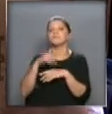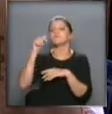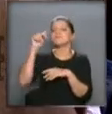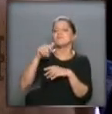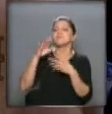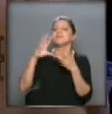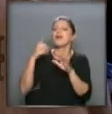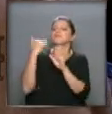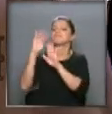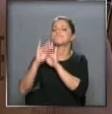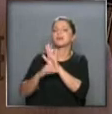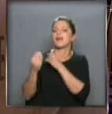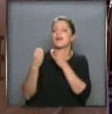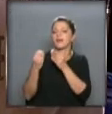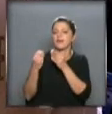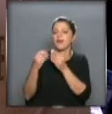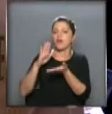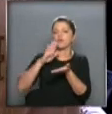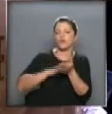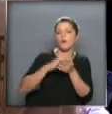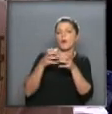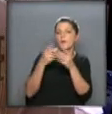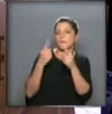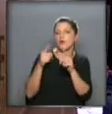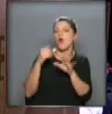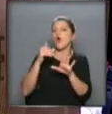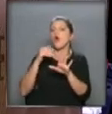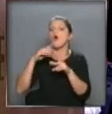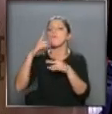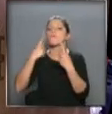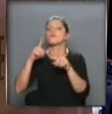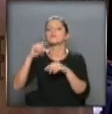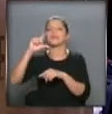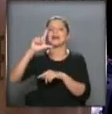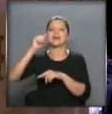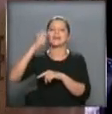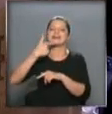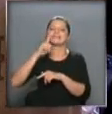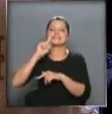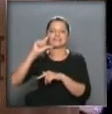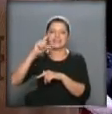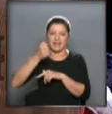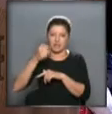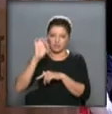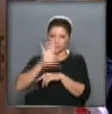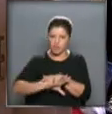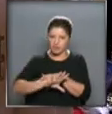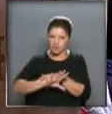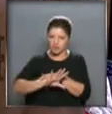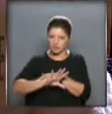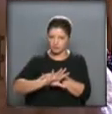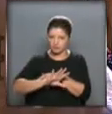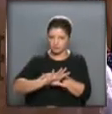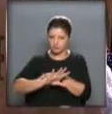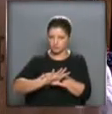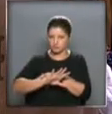¿Tradicional, llevado a la orquesta, o es música clásica? Y es un poquito de todo. O esto es Puerto Tirol,